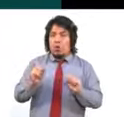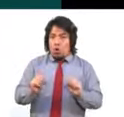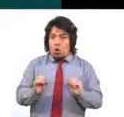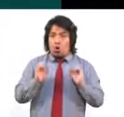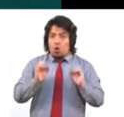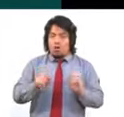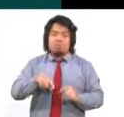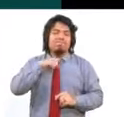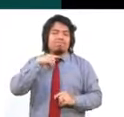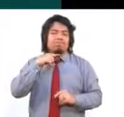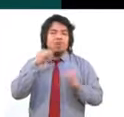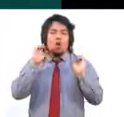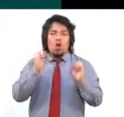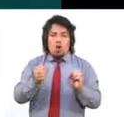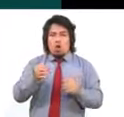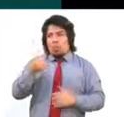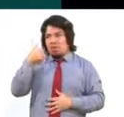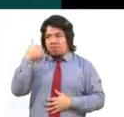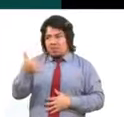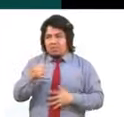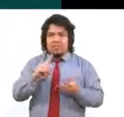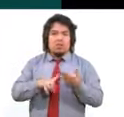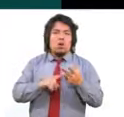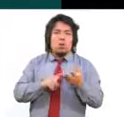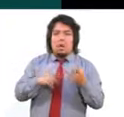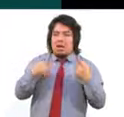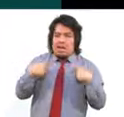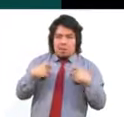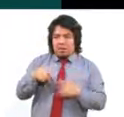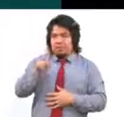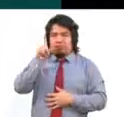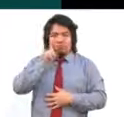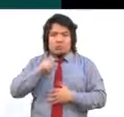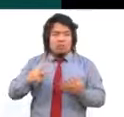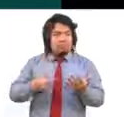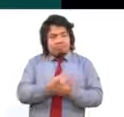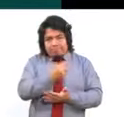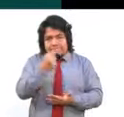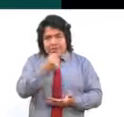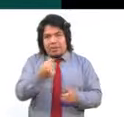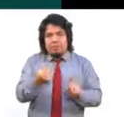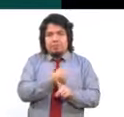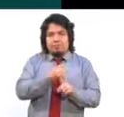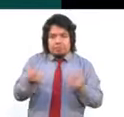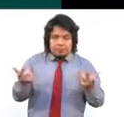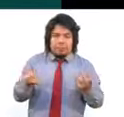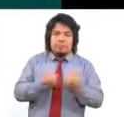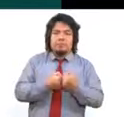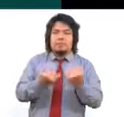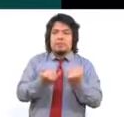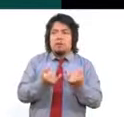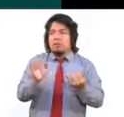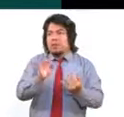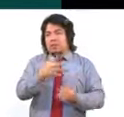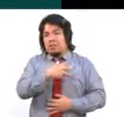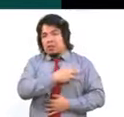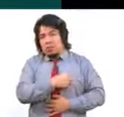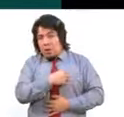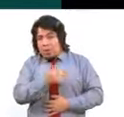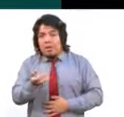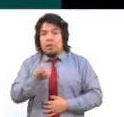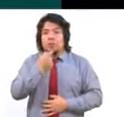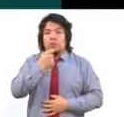sí o por cualquier medio o persona a la mujer en situaciones de violencia y en su caso sus hijas e hijos